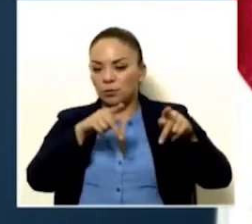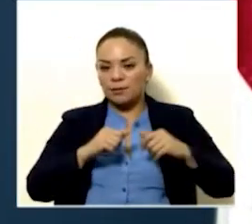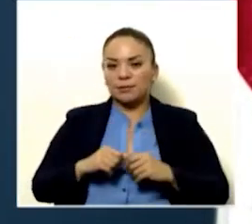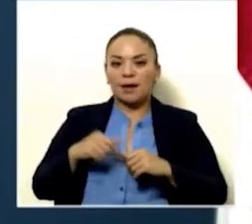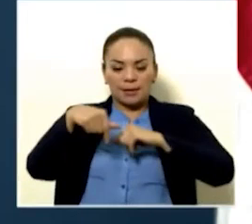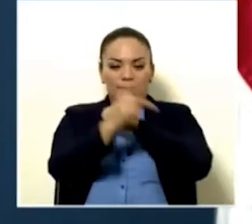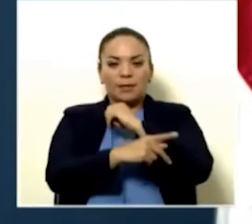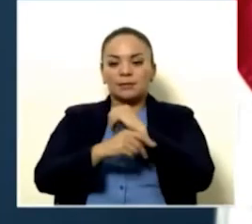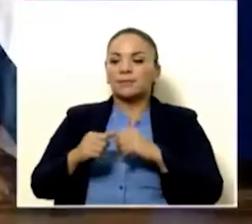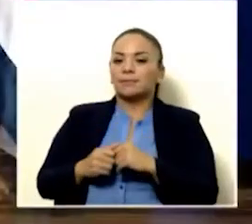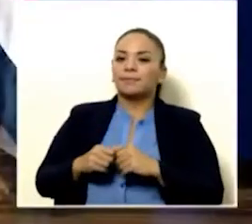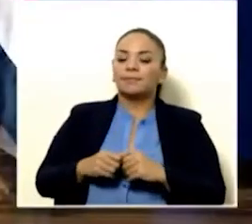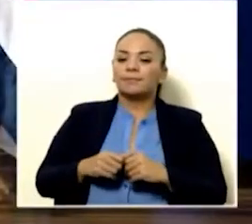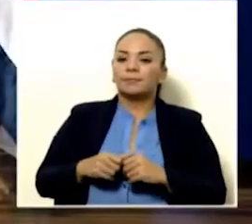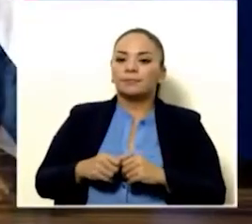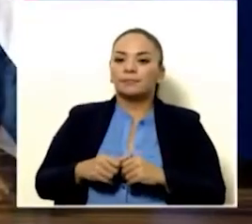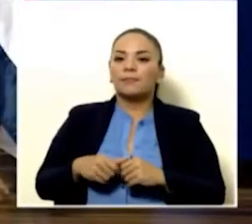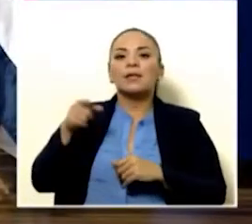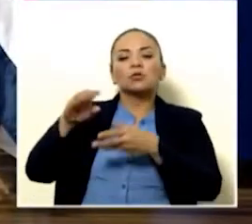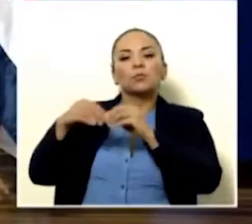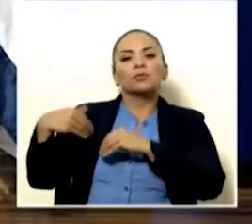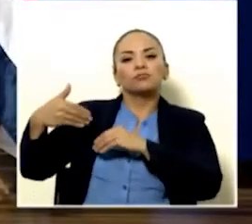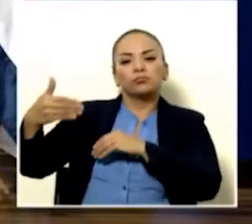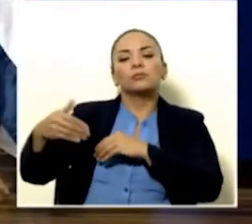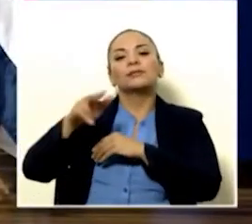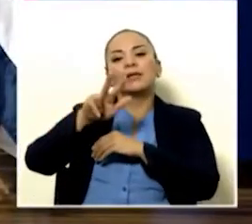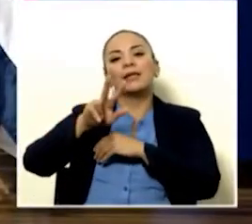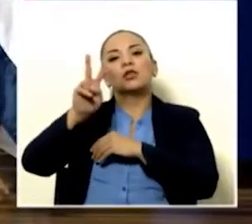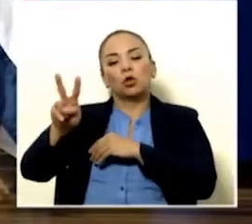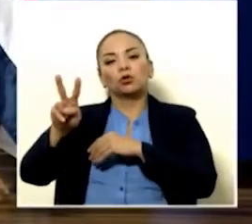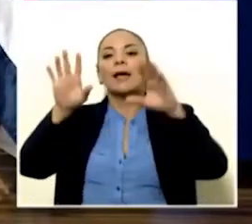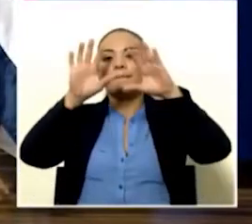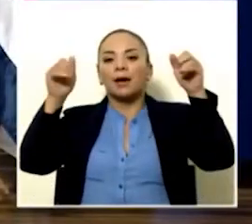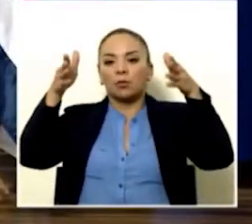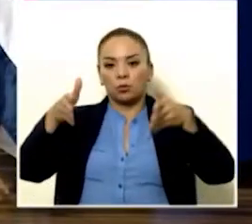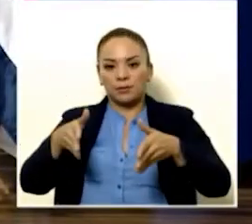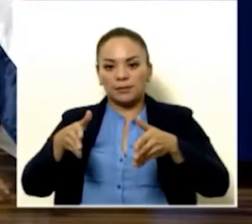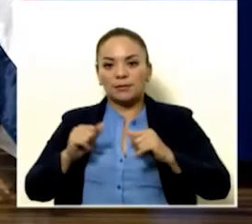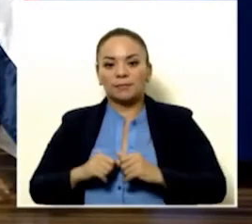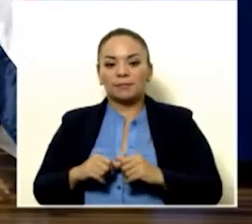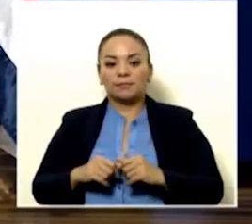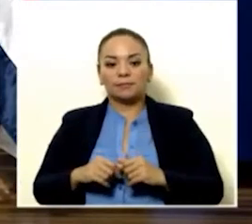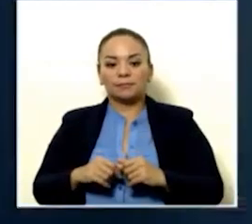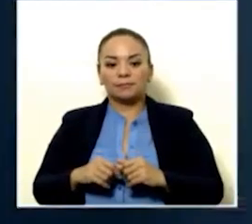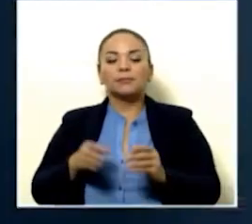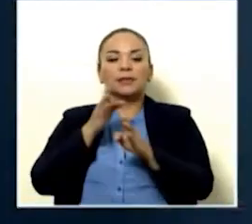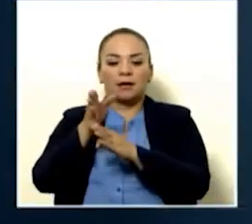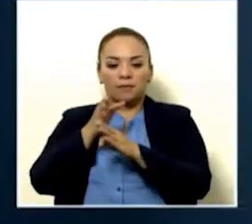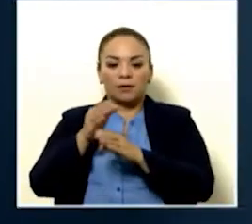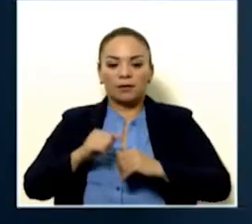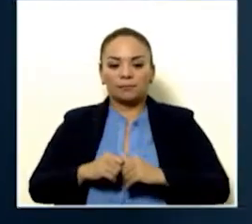el país? Son números que hemos venido repitiendo. Hay 32 embajadores de